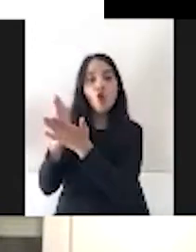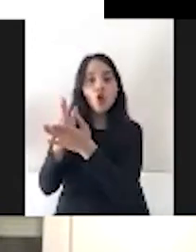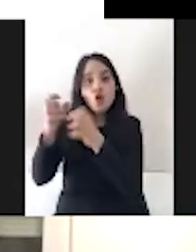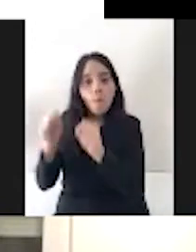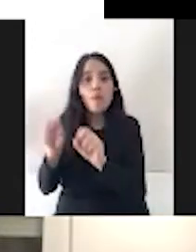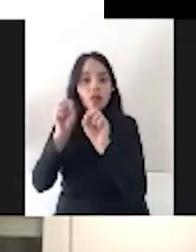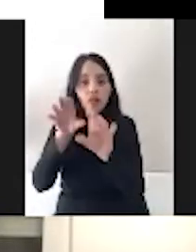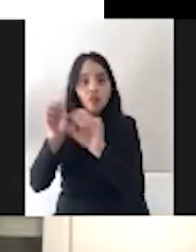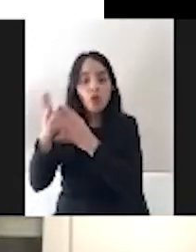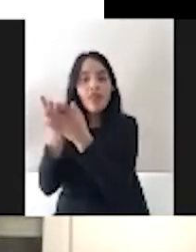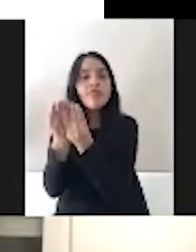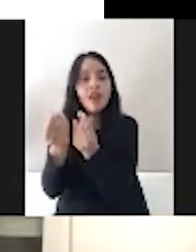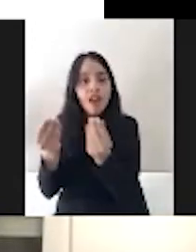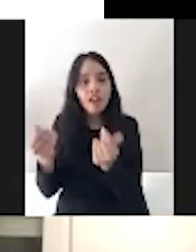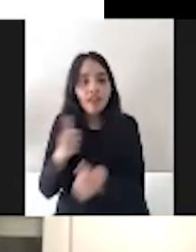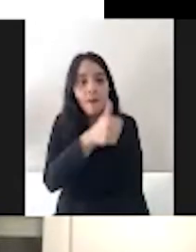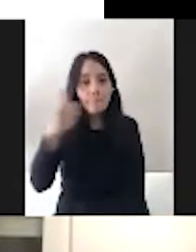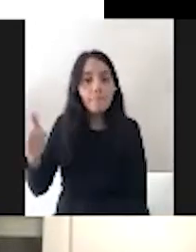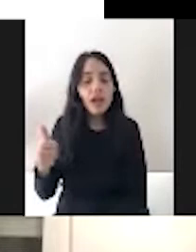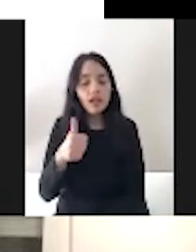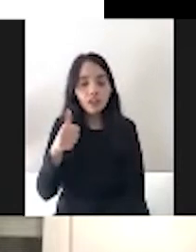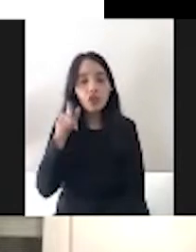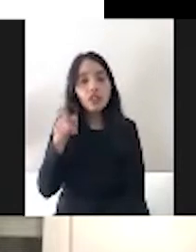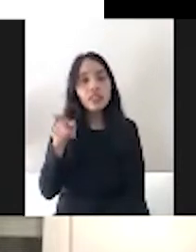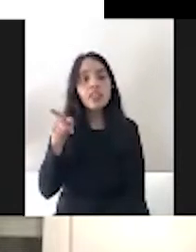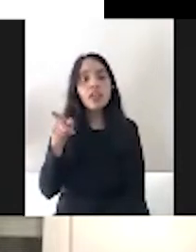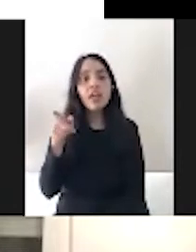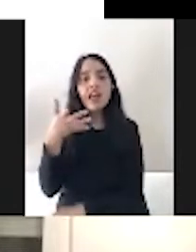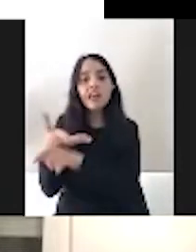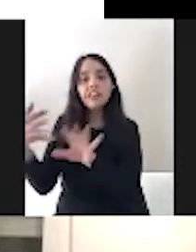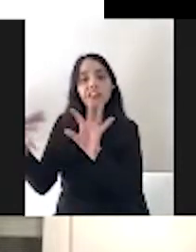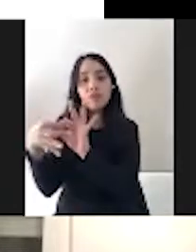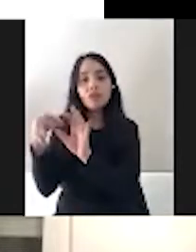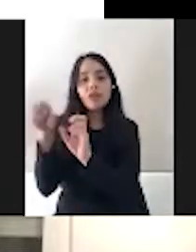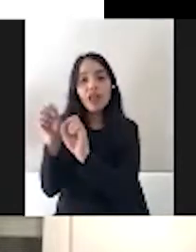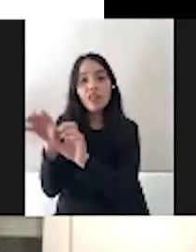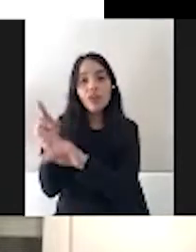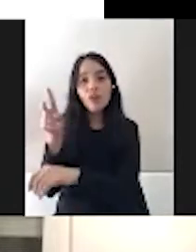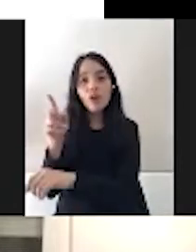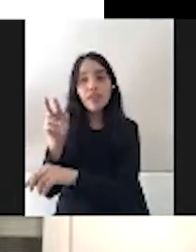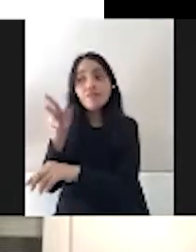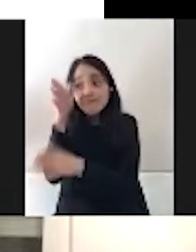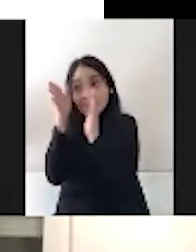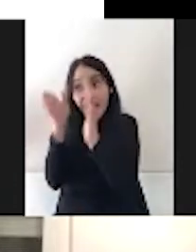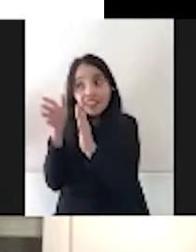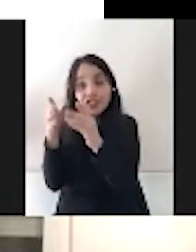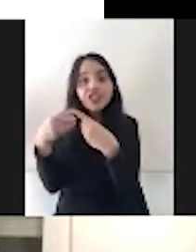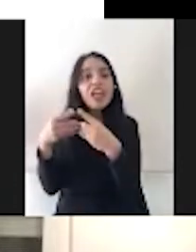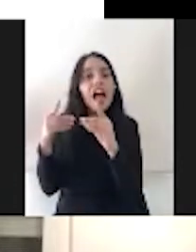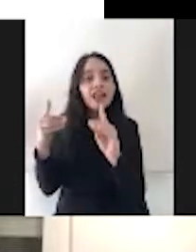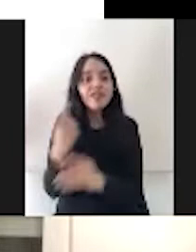todos, que ésta sea compatible con la práctica educativa y que responda de alguna manera a la diversidad de cada estudiante dentro del